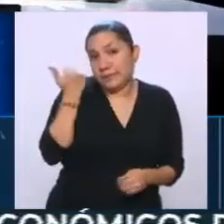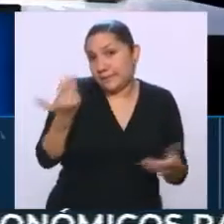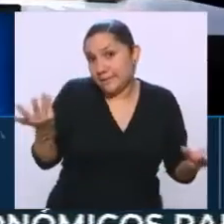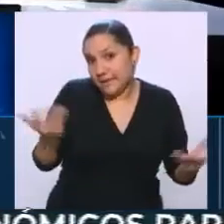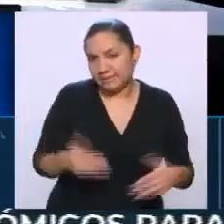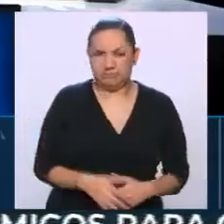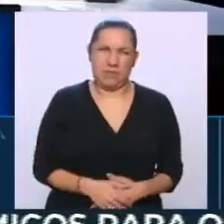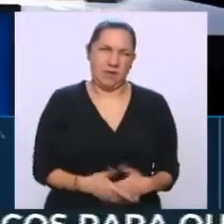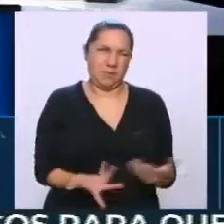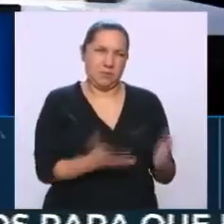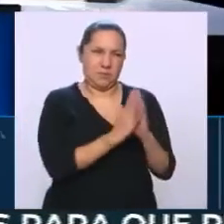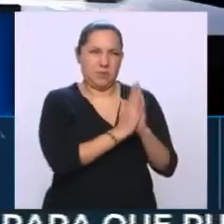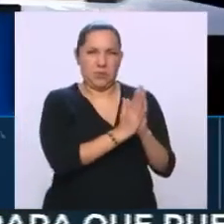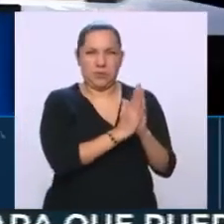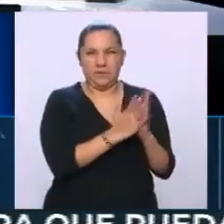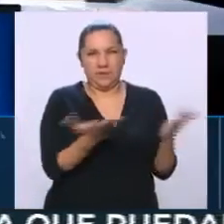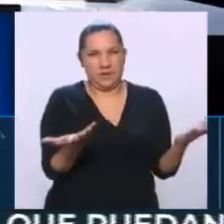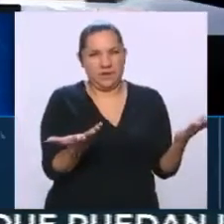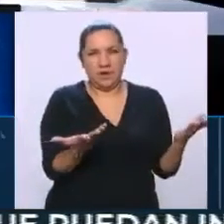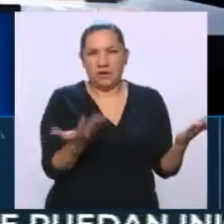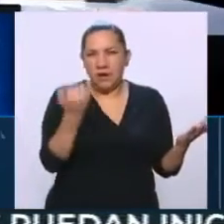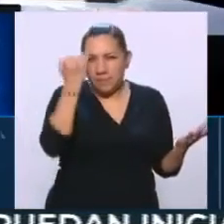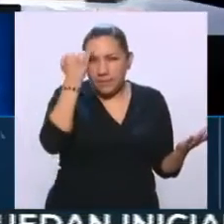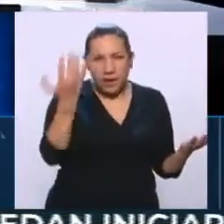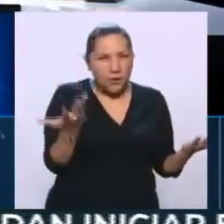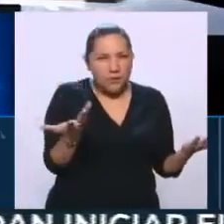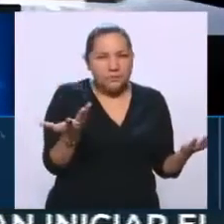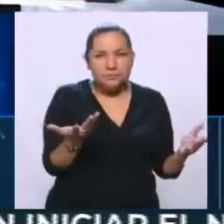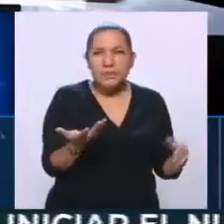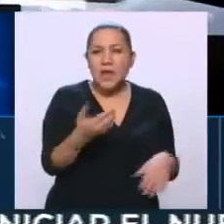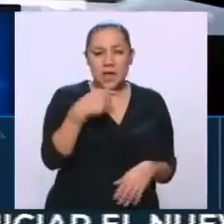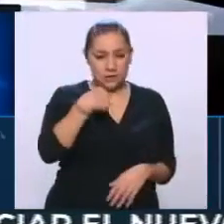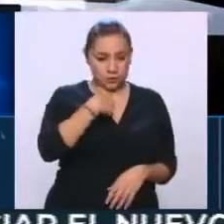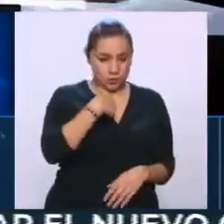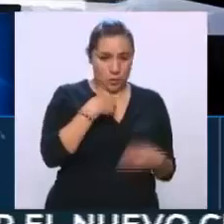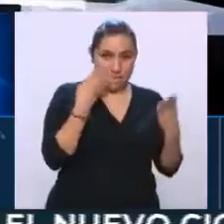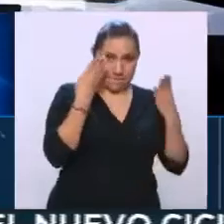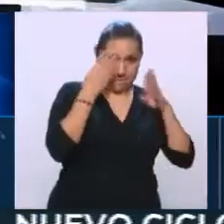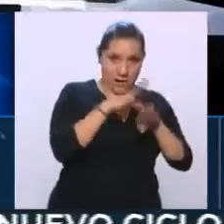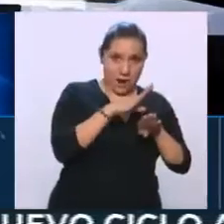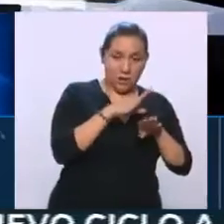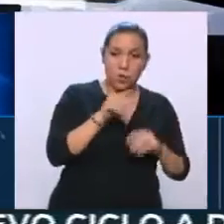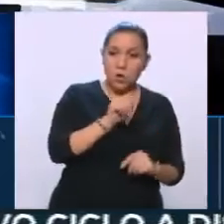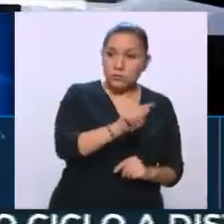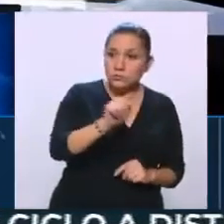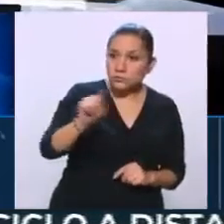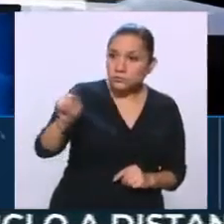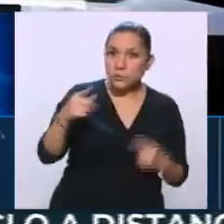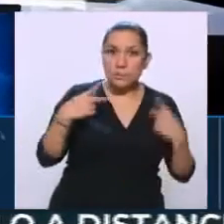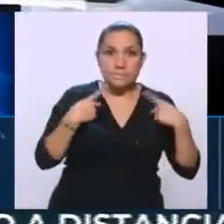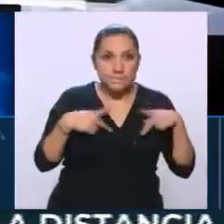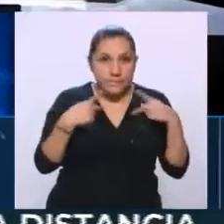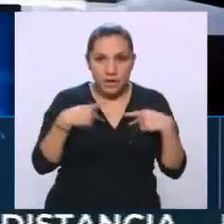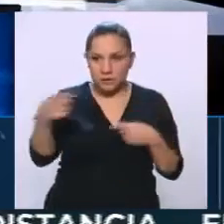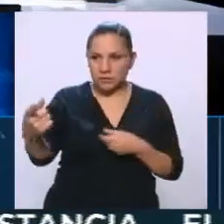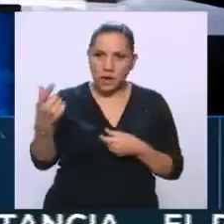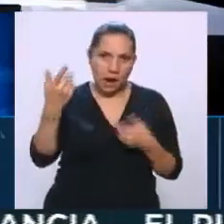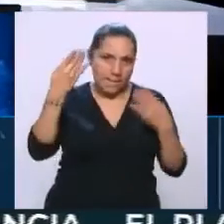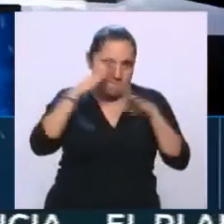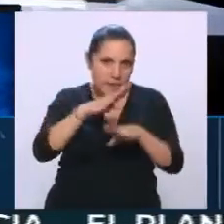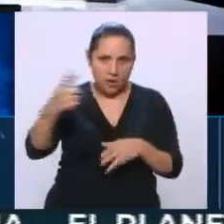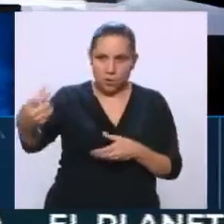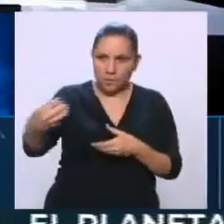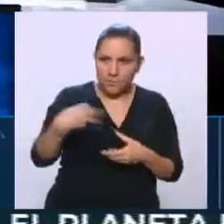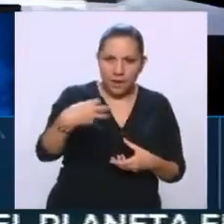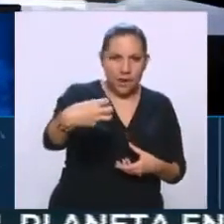que conozca perfectamente a su cliente y no hay quien le pueda decir al banco que su cliente en un